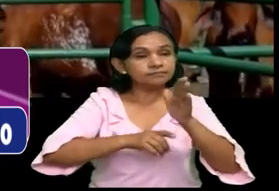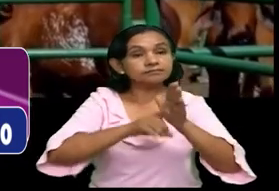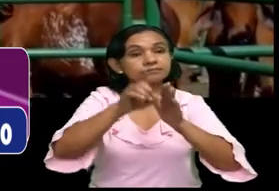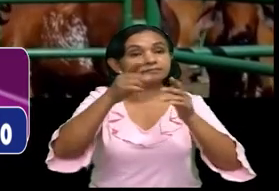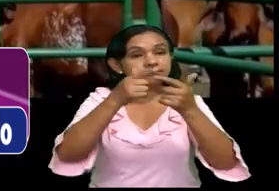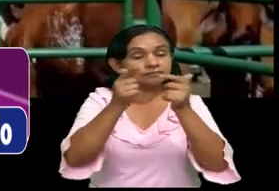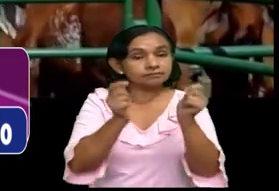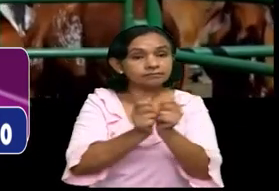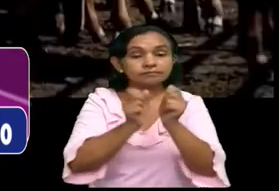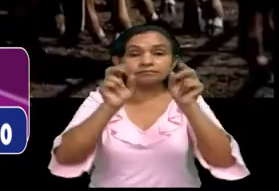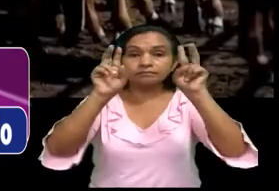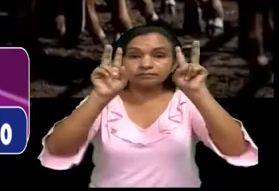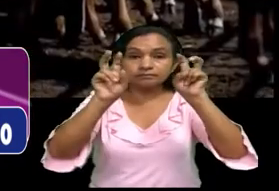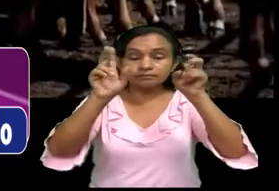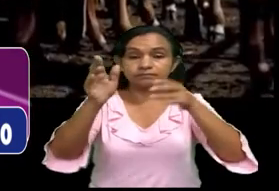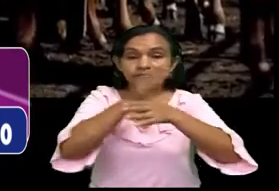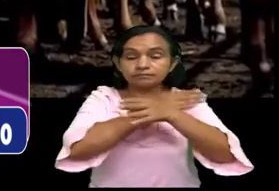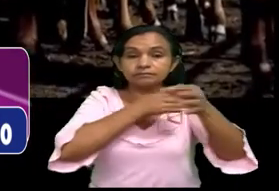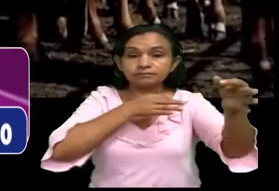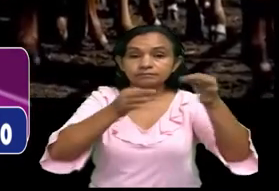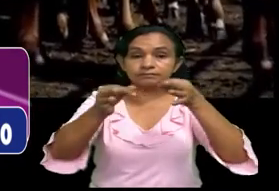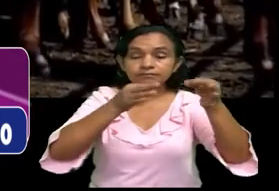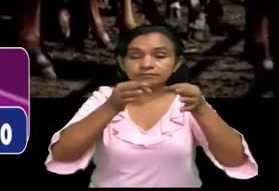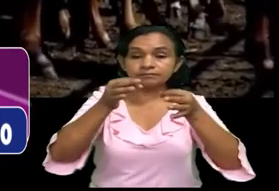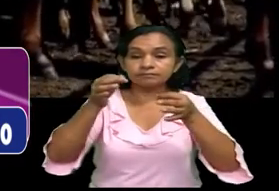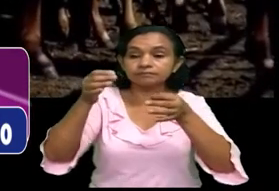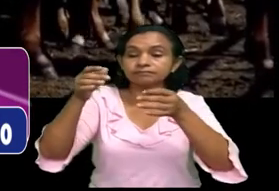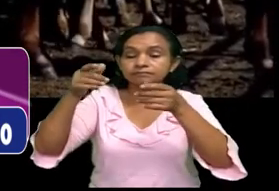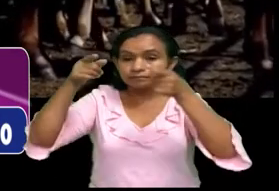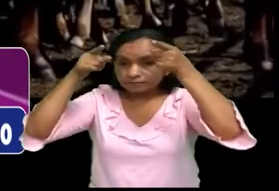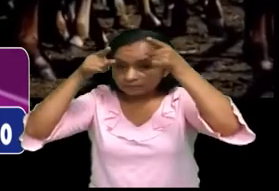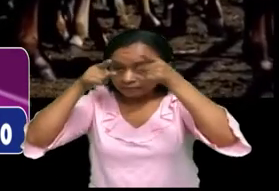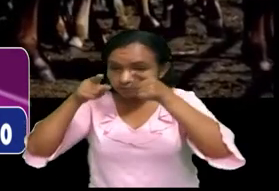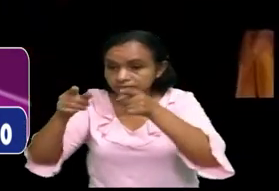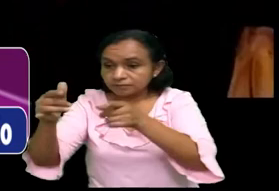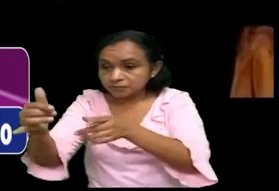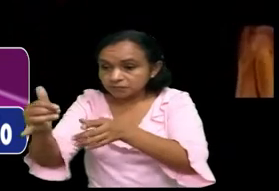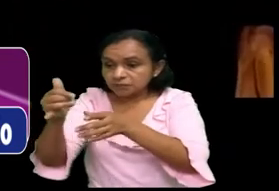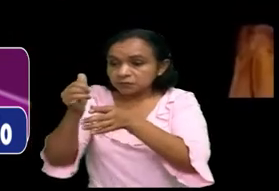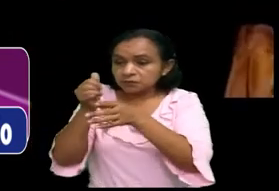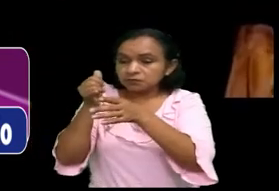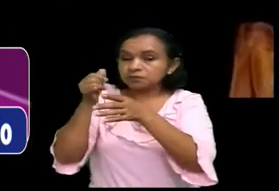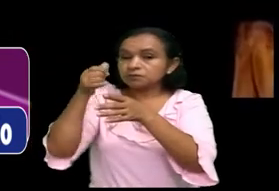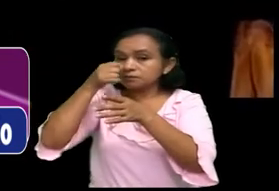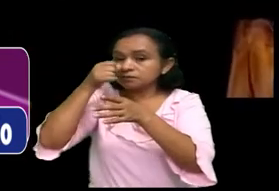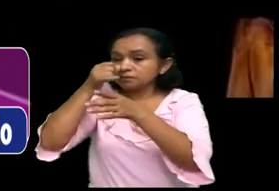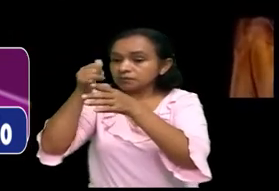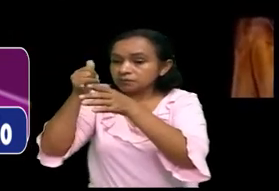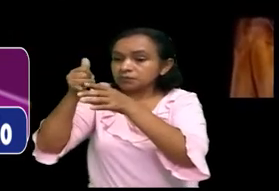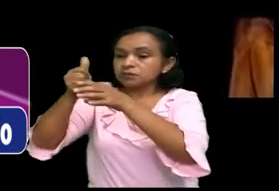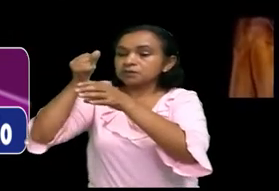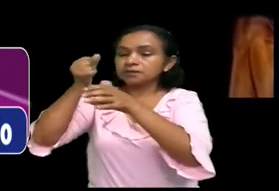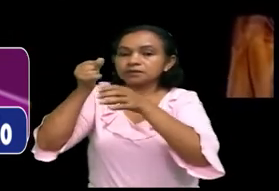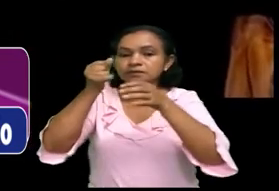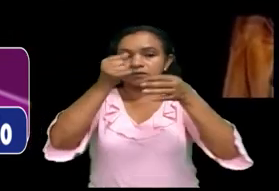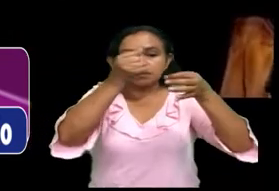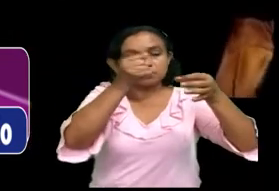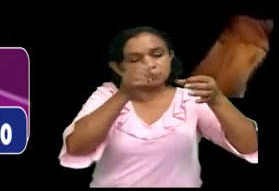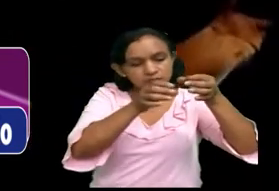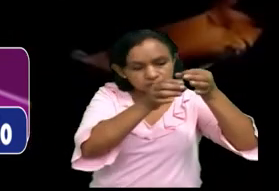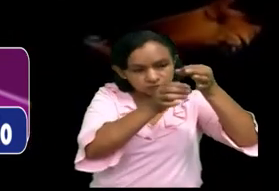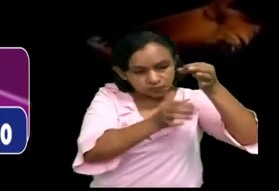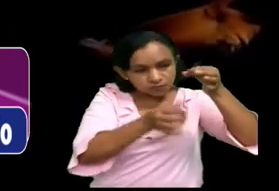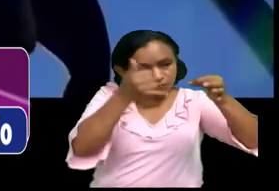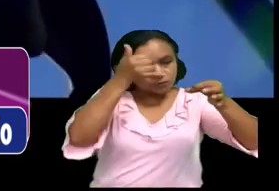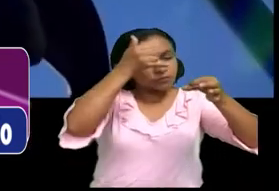en los temas que te mencioné, como la inseminación artificial, claro, la fertilización in vitro, por ejemplo, que